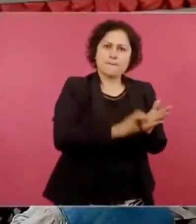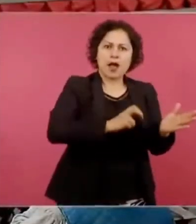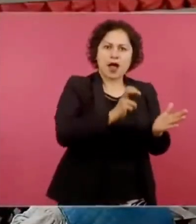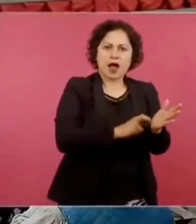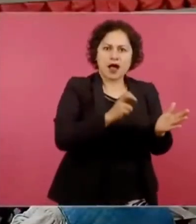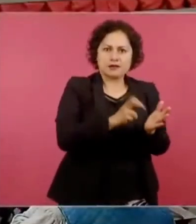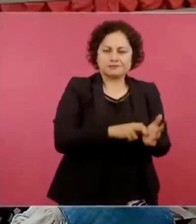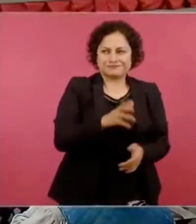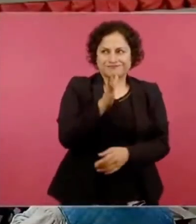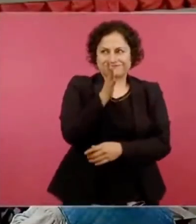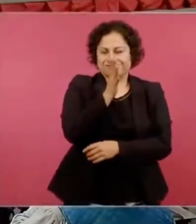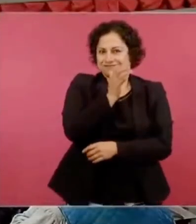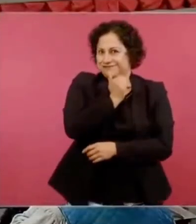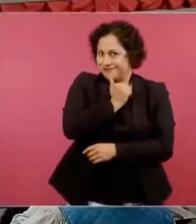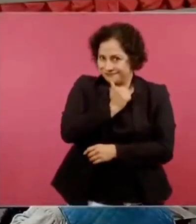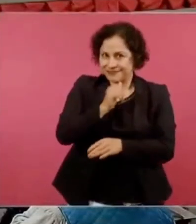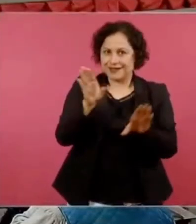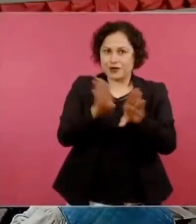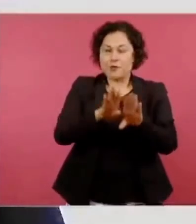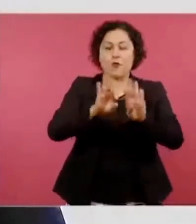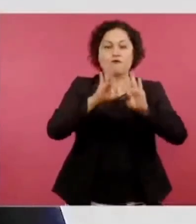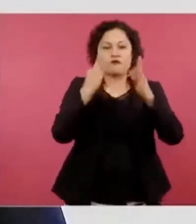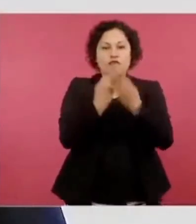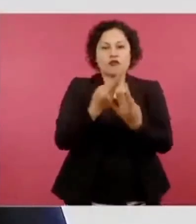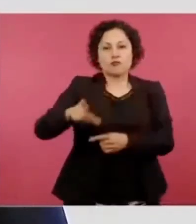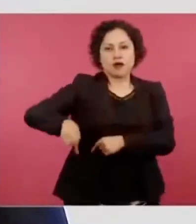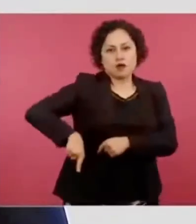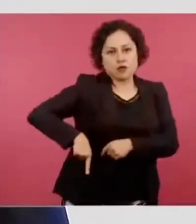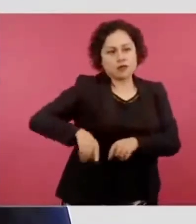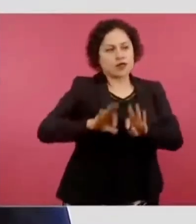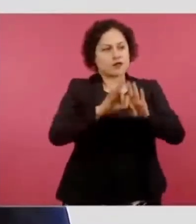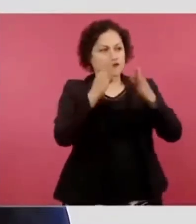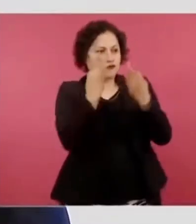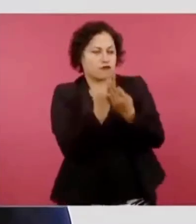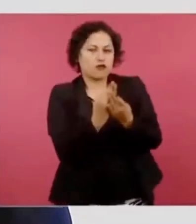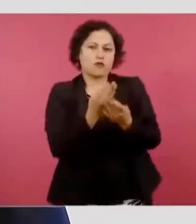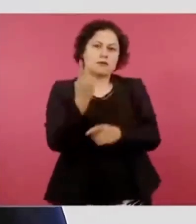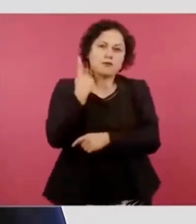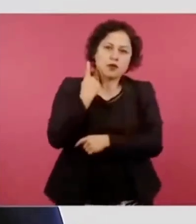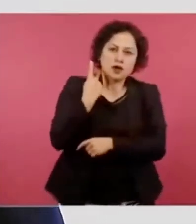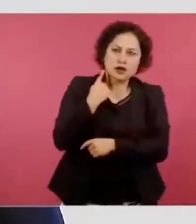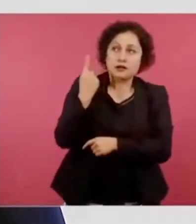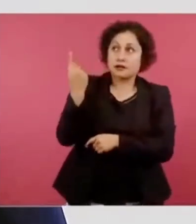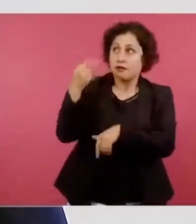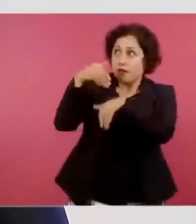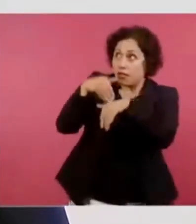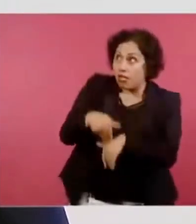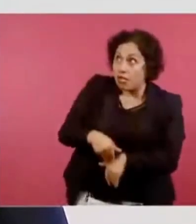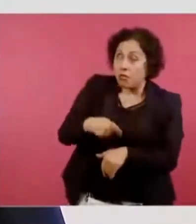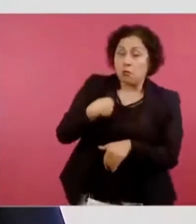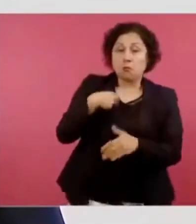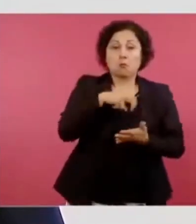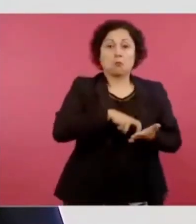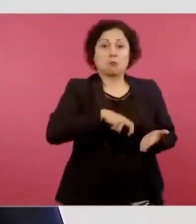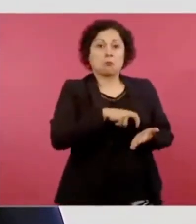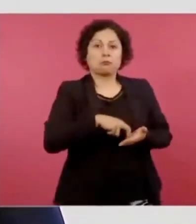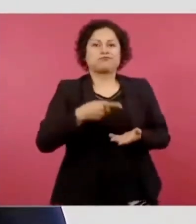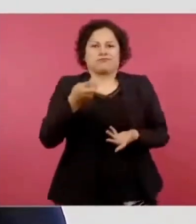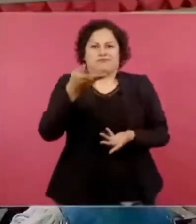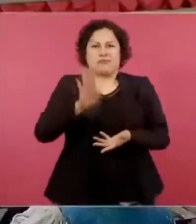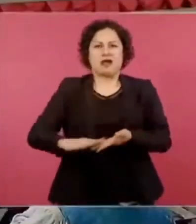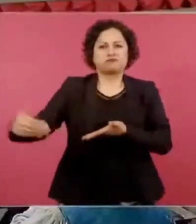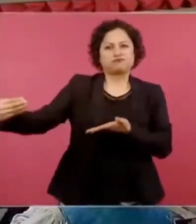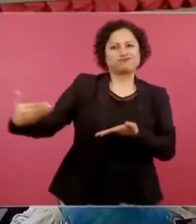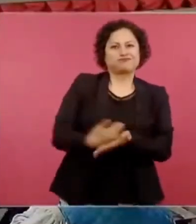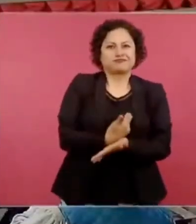régimen político ni su forma de gobierno. Hacerlo sería un acto inadmisible de injerencia. ¿Y